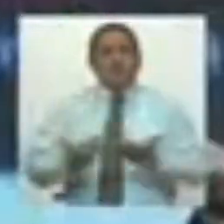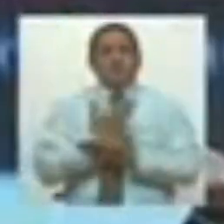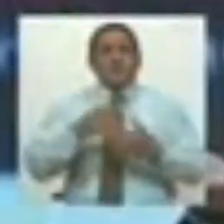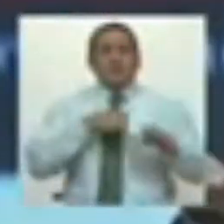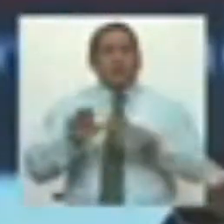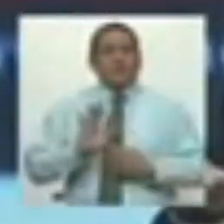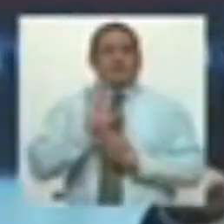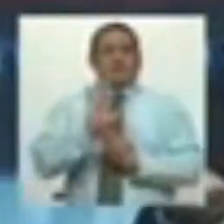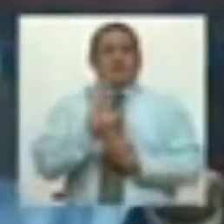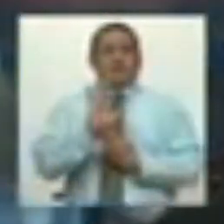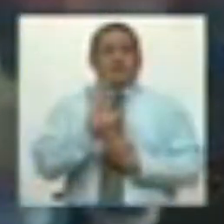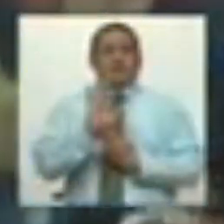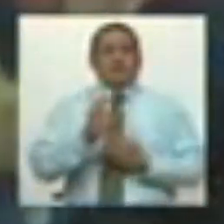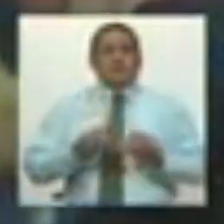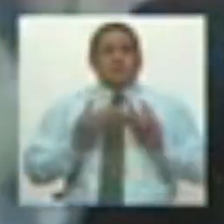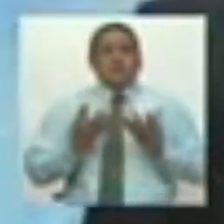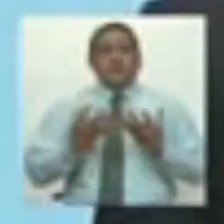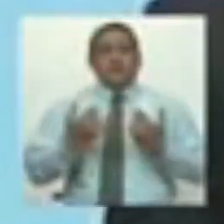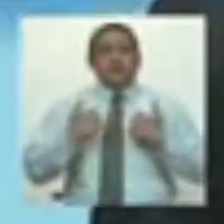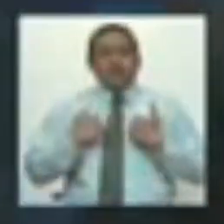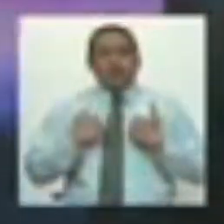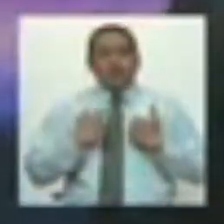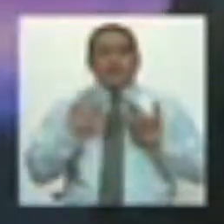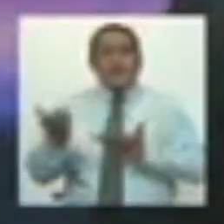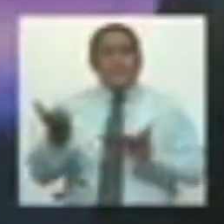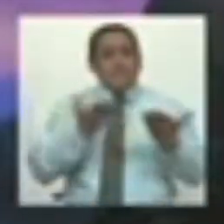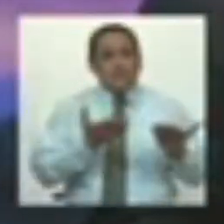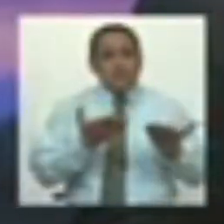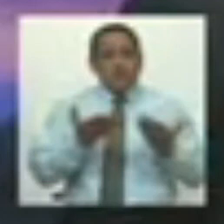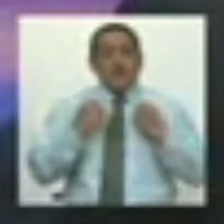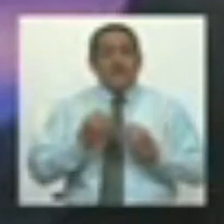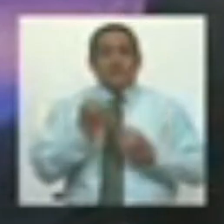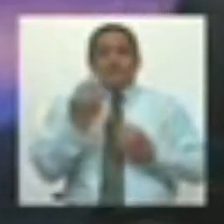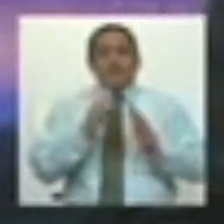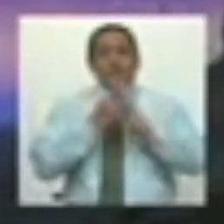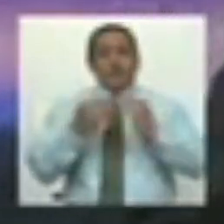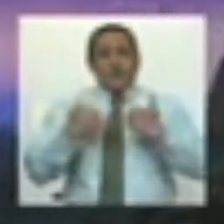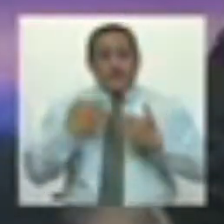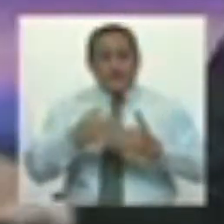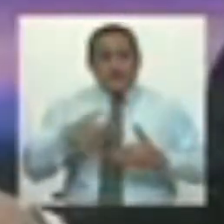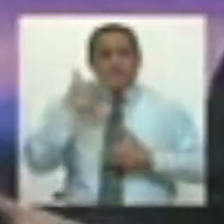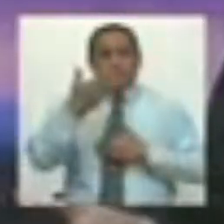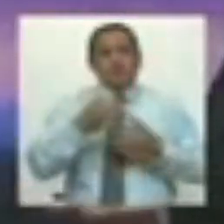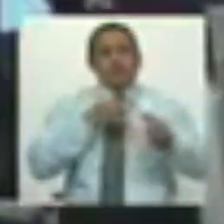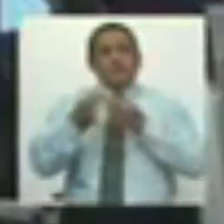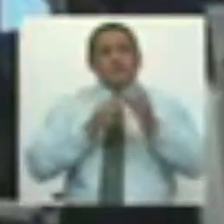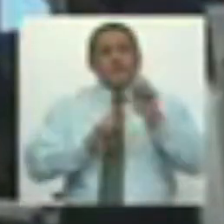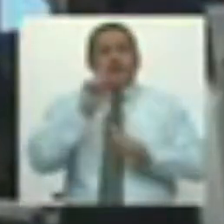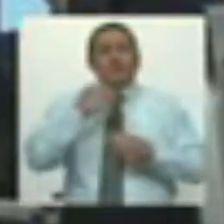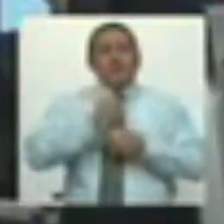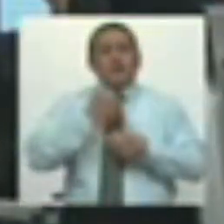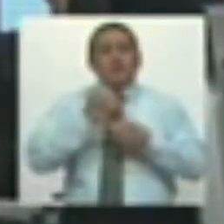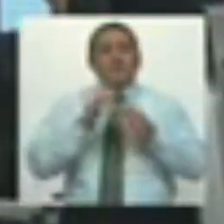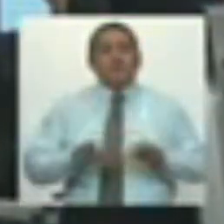señor castañeda bueno yo le invito a que los minutos que tenga por delante nos diga alguna obra